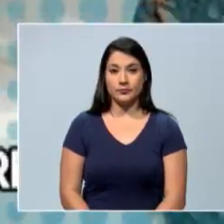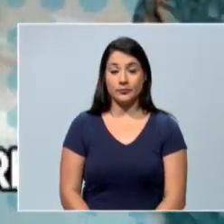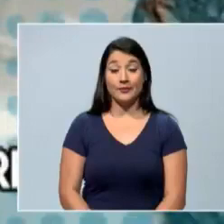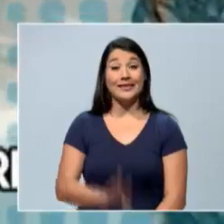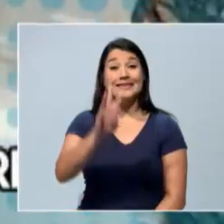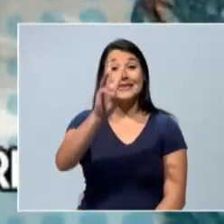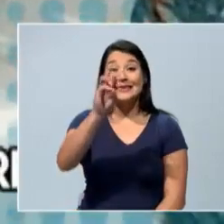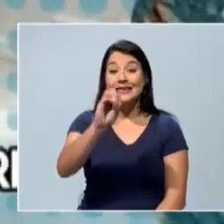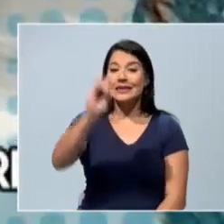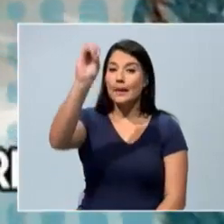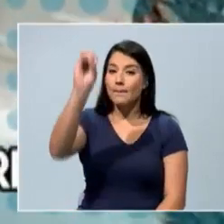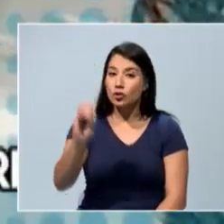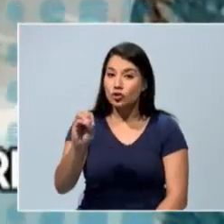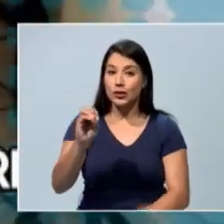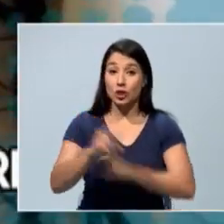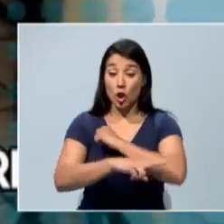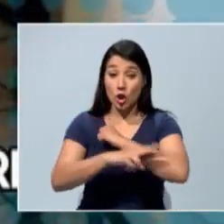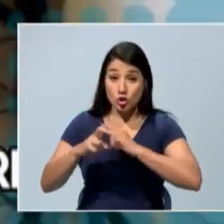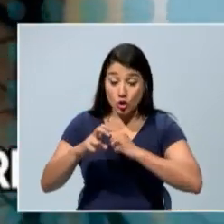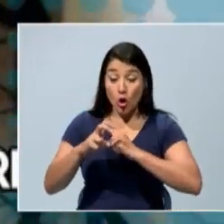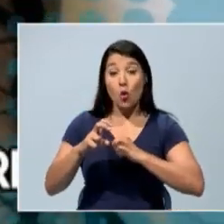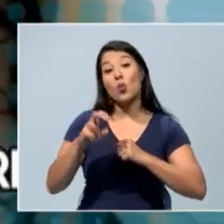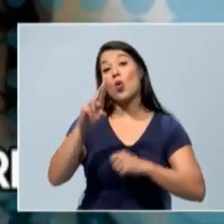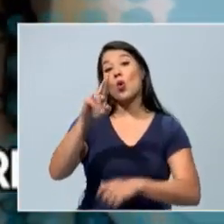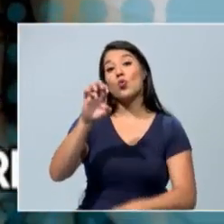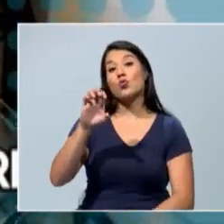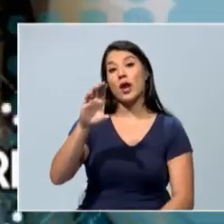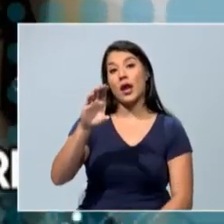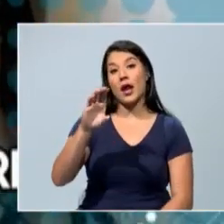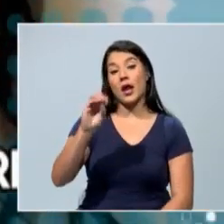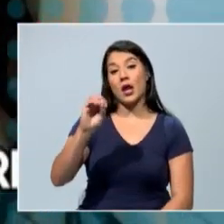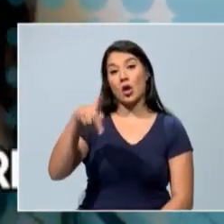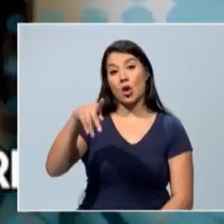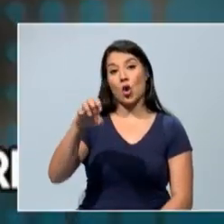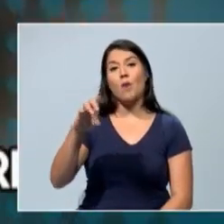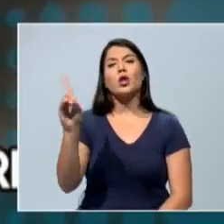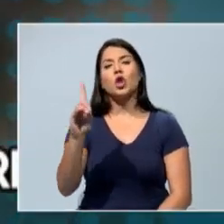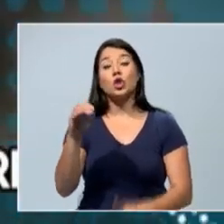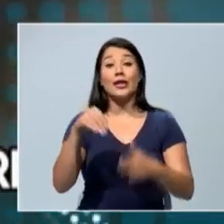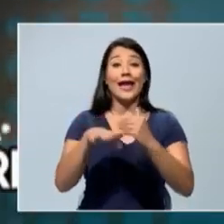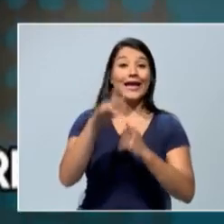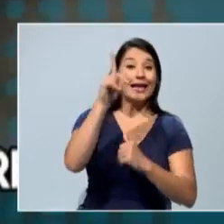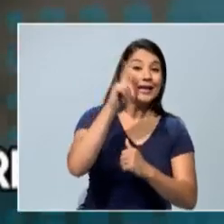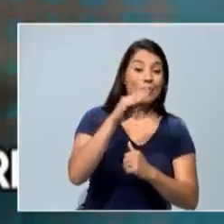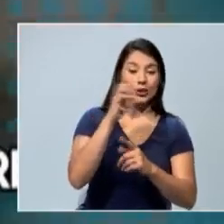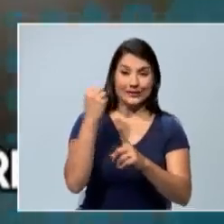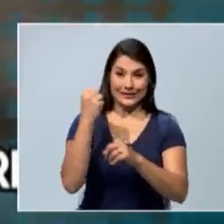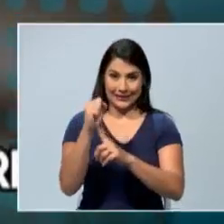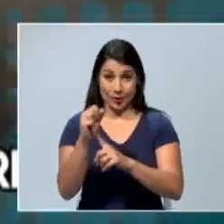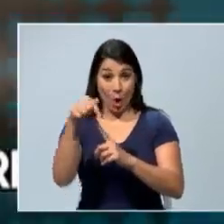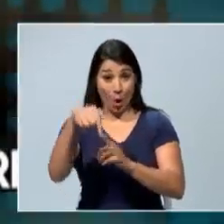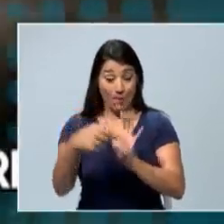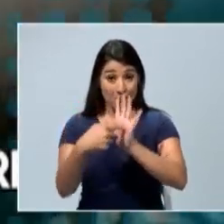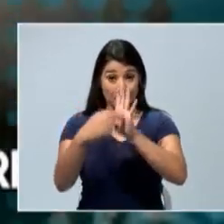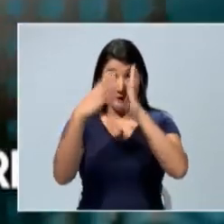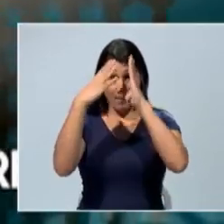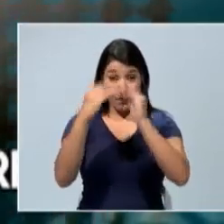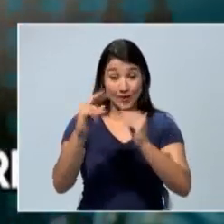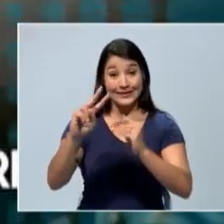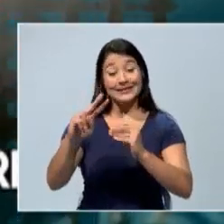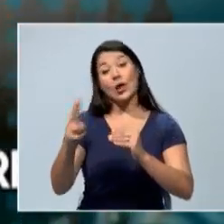El 60% de los casos de daños al poliducto de Recope se registran entre Limón y Siquirres. Hoy le presentamos los detalles en la